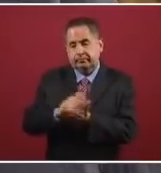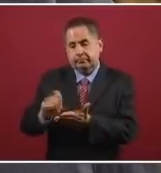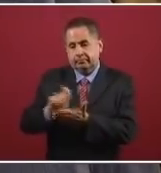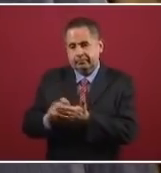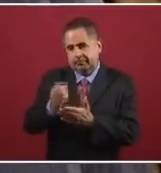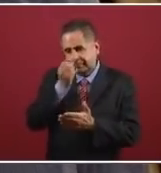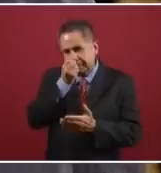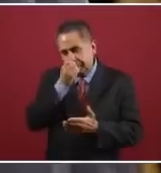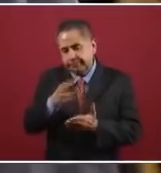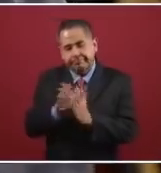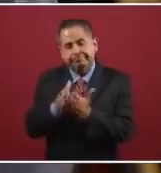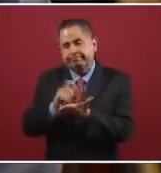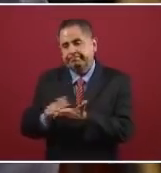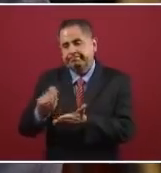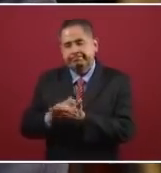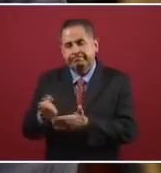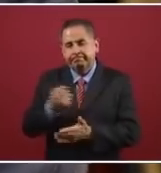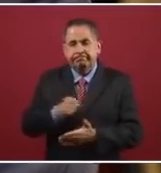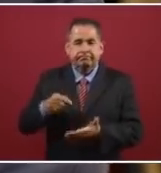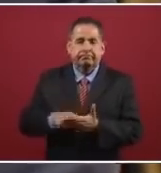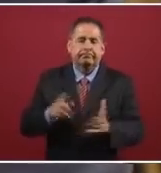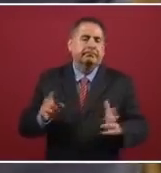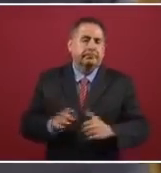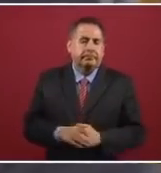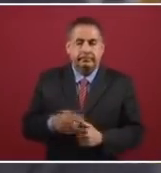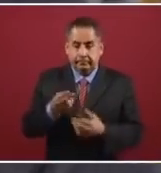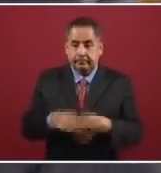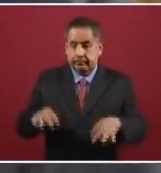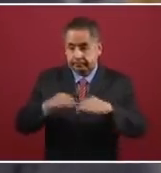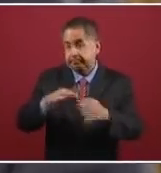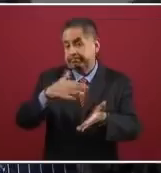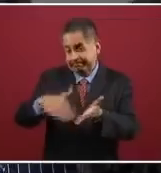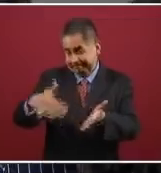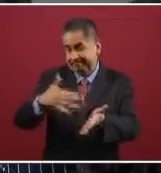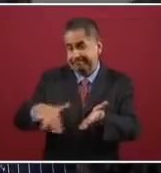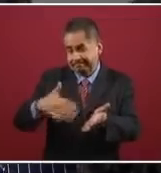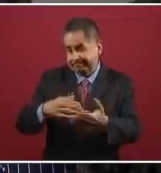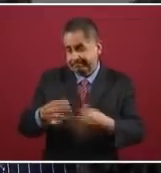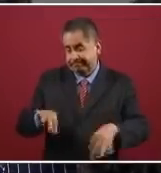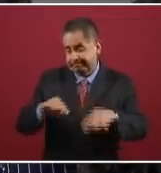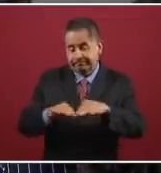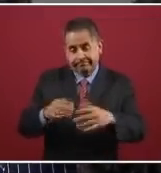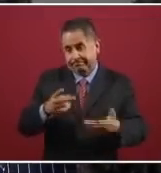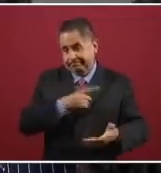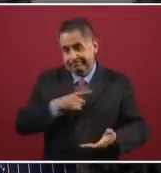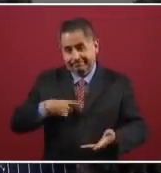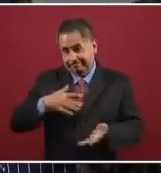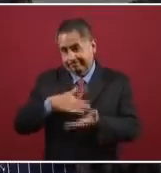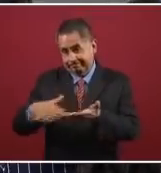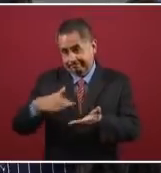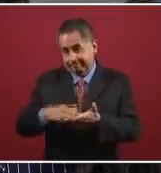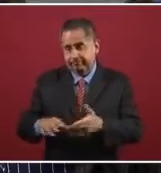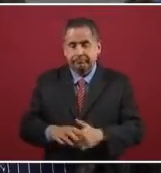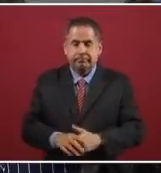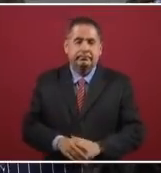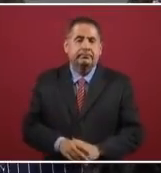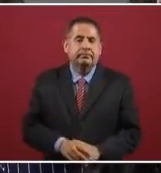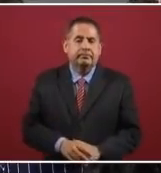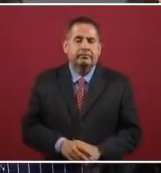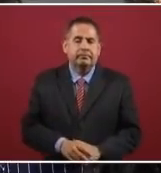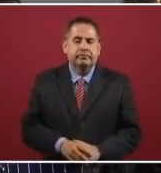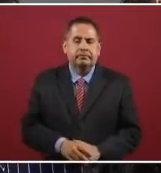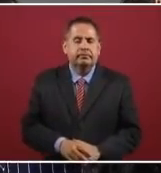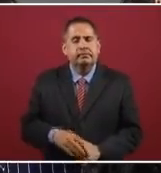que es clásico, extraordinario. Por eso es importante la lectura, muy importante. Sí. Mi